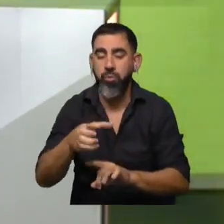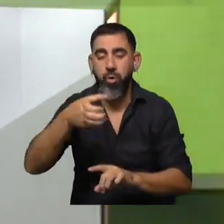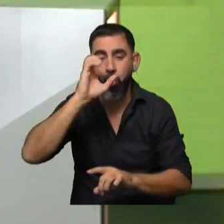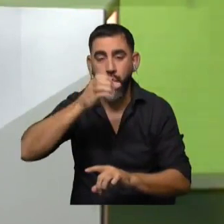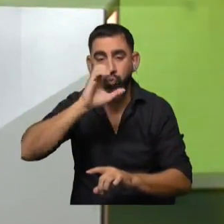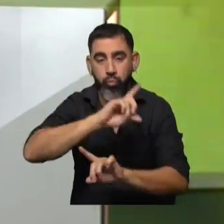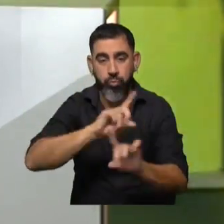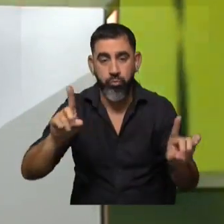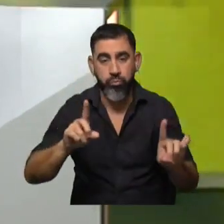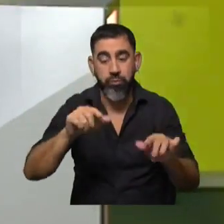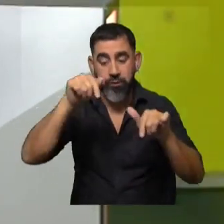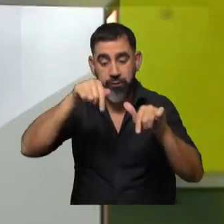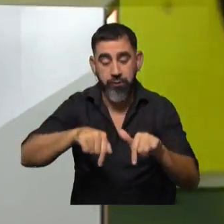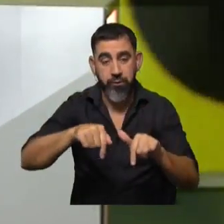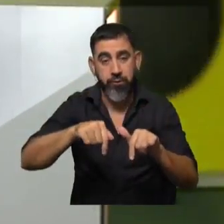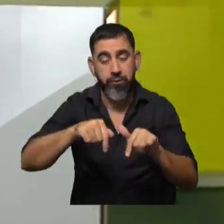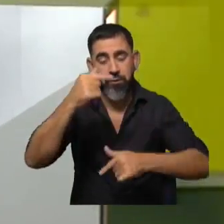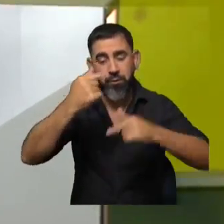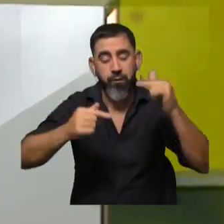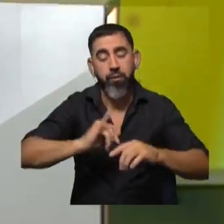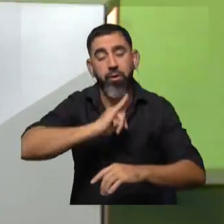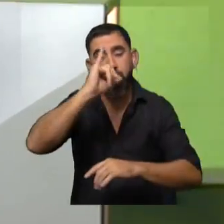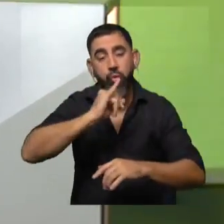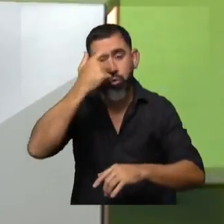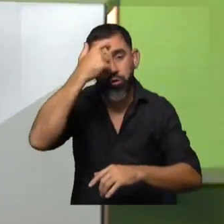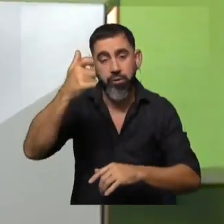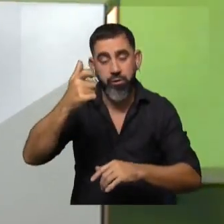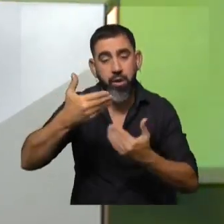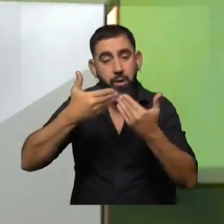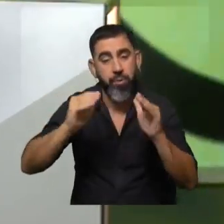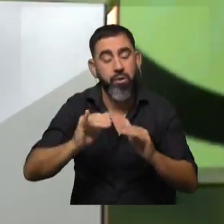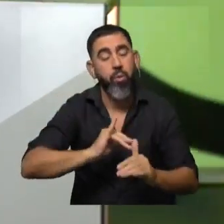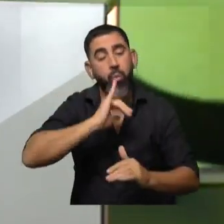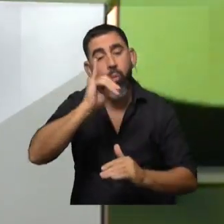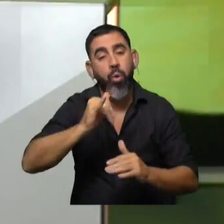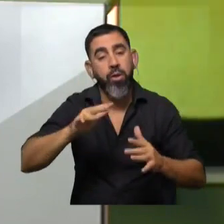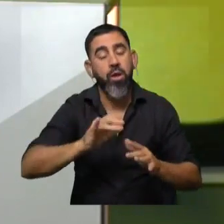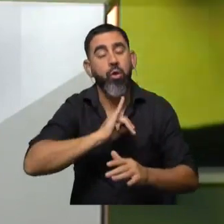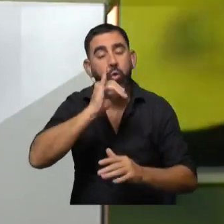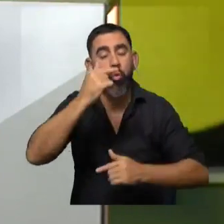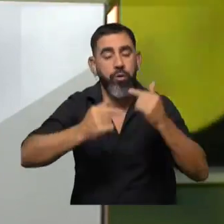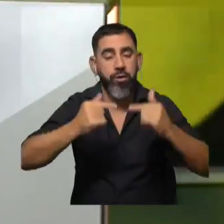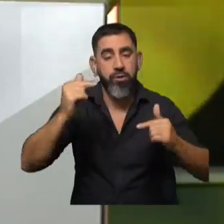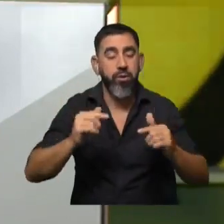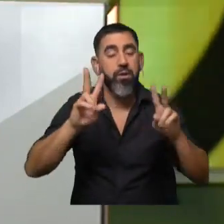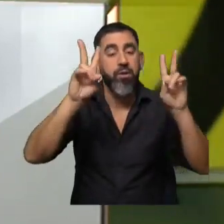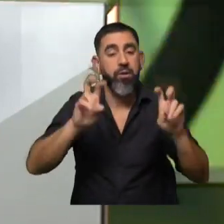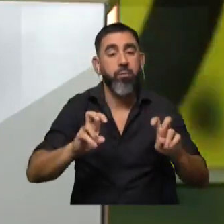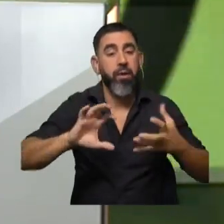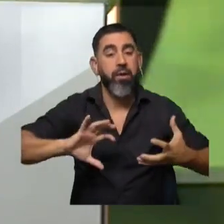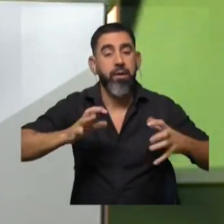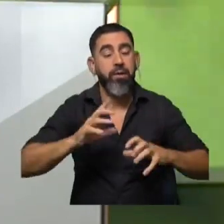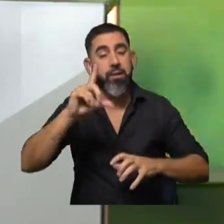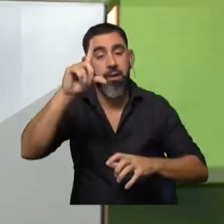consumo. Dedicamos este salpicón de noticias científicas de arranque a contarles noticias vinculadas a la crisis